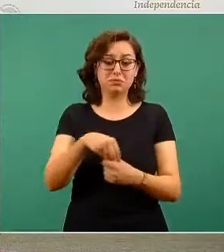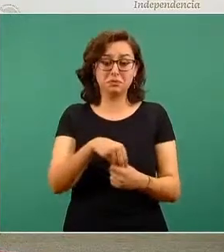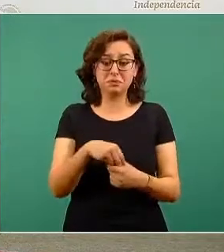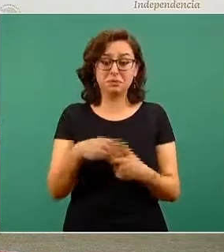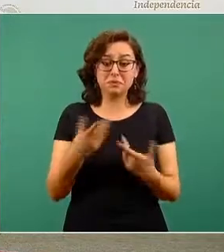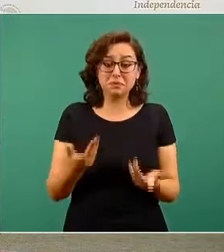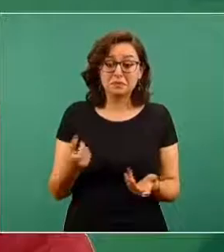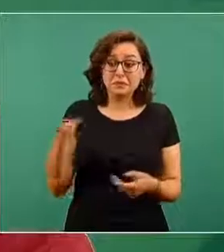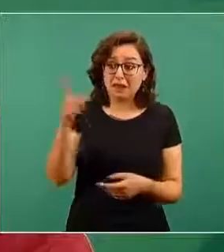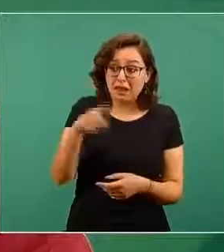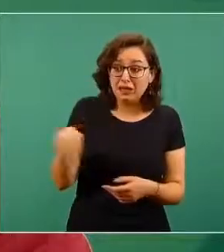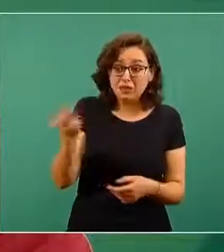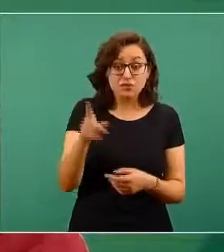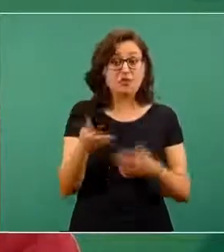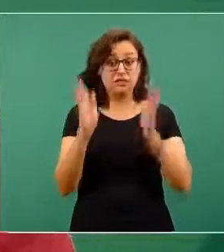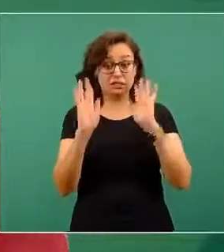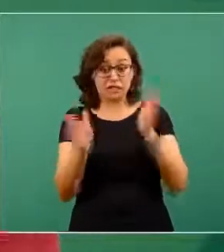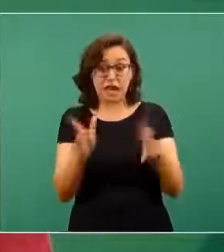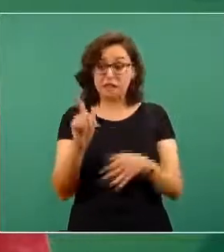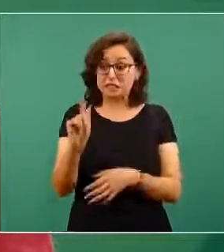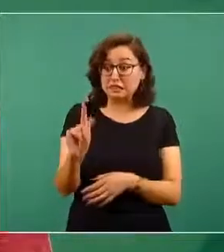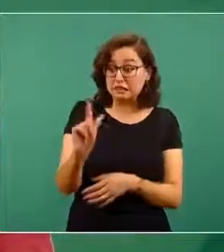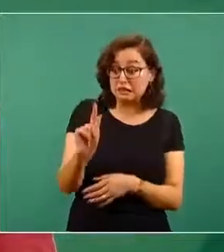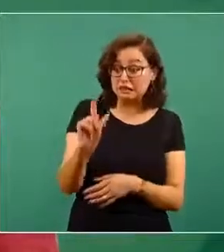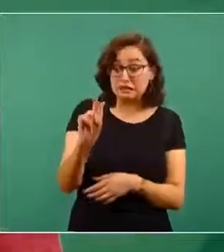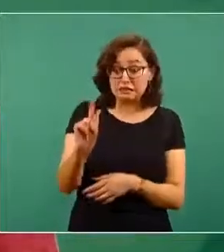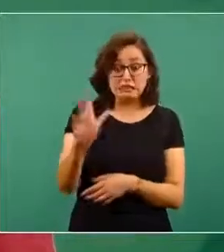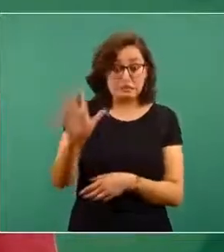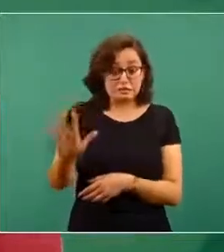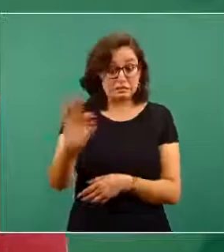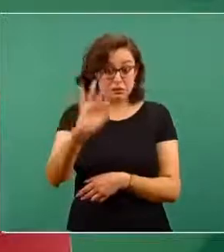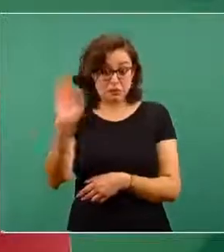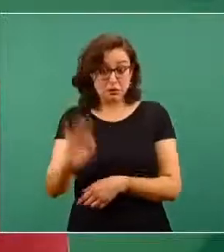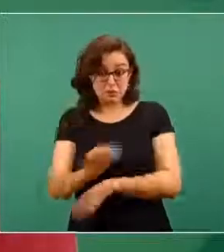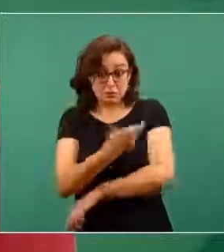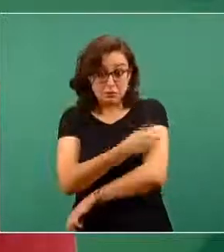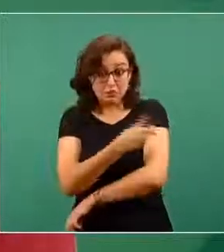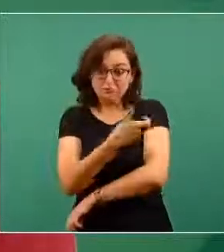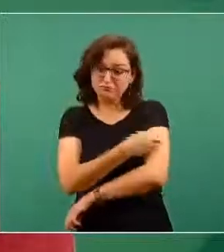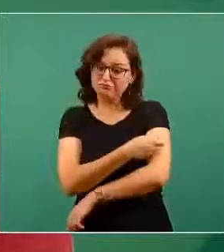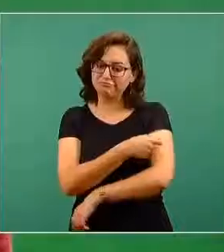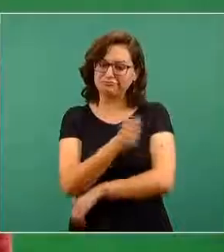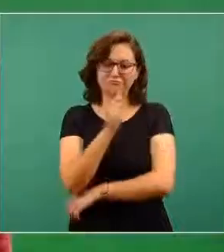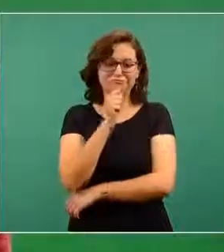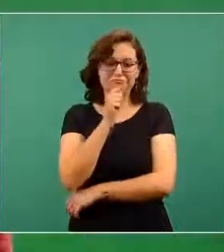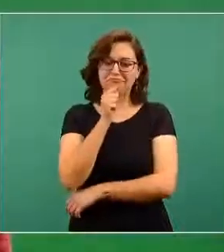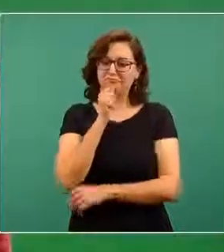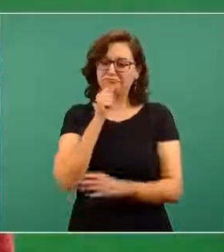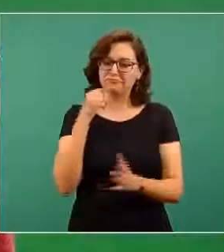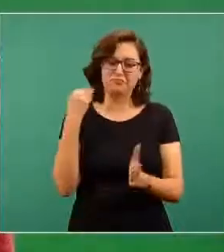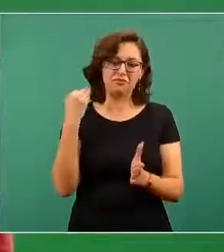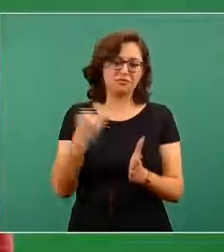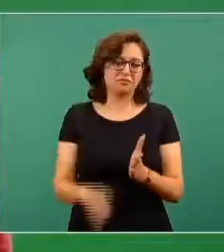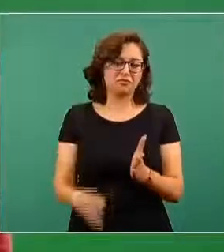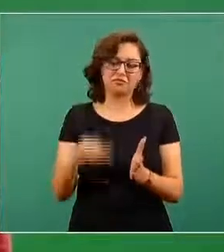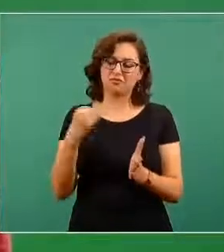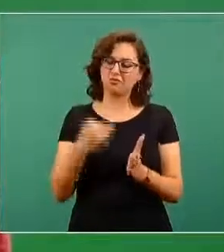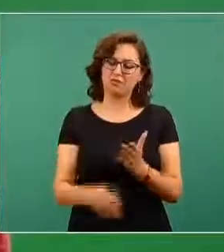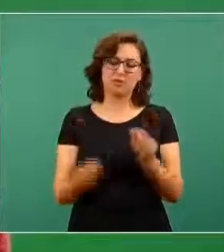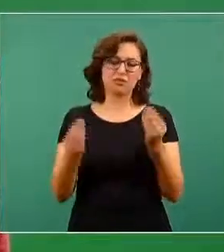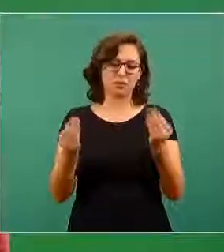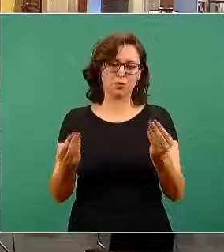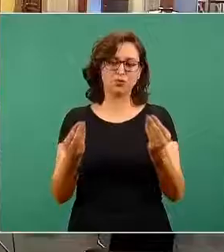todavía están un tanto lejos de ese punto umbral, que es precisamente el que se llama inmunidad de